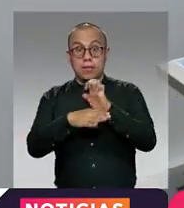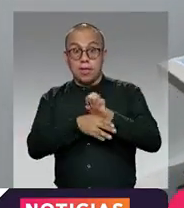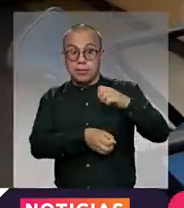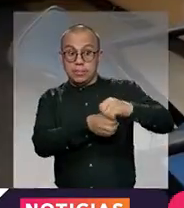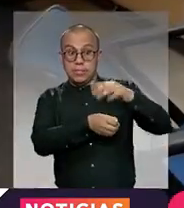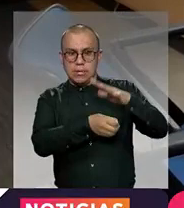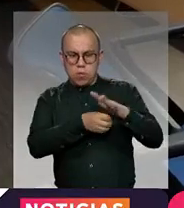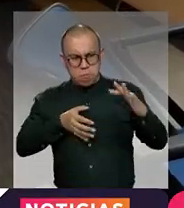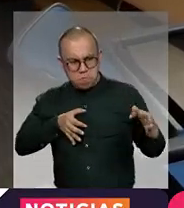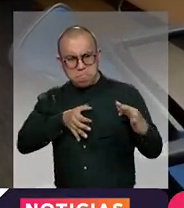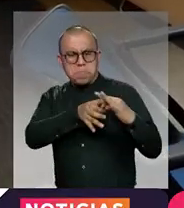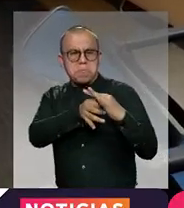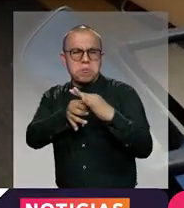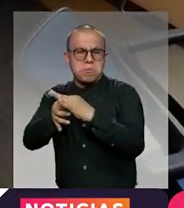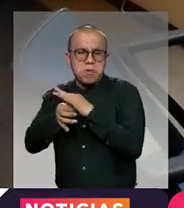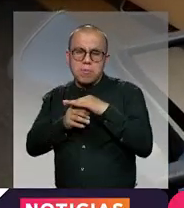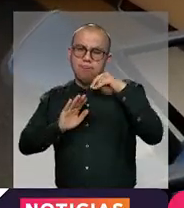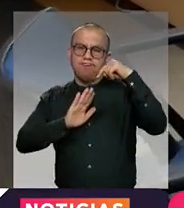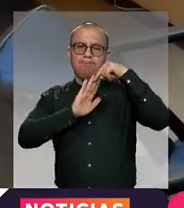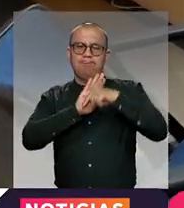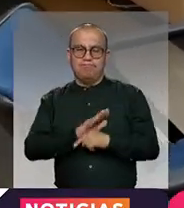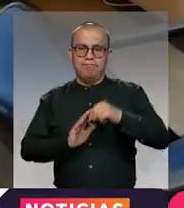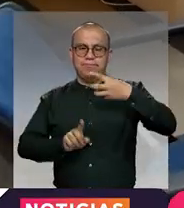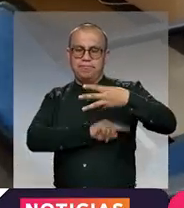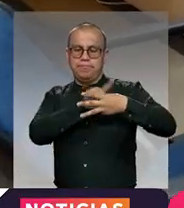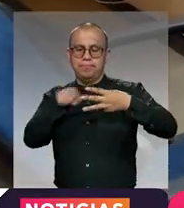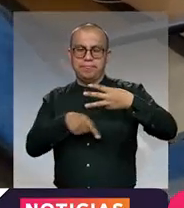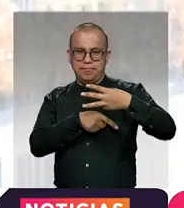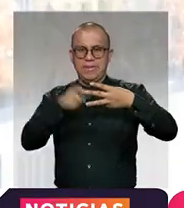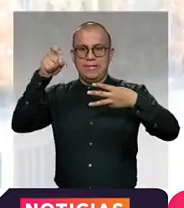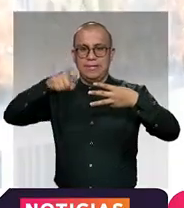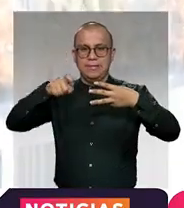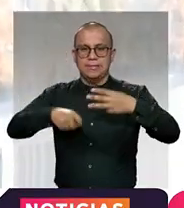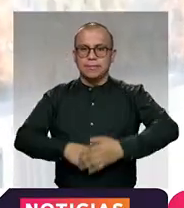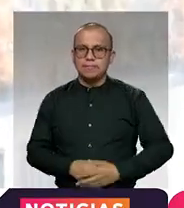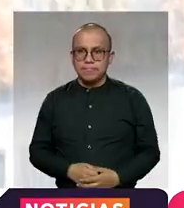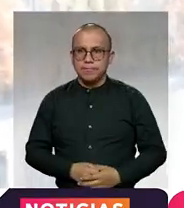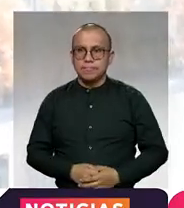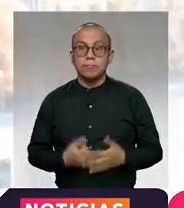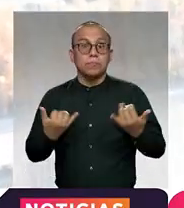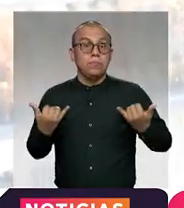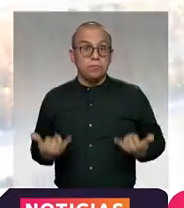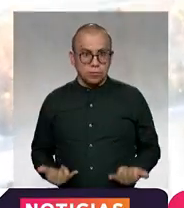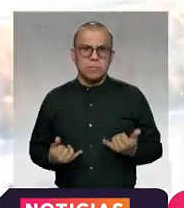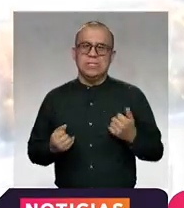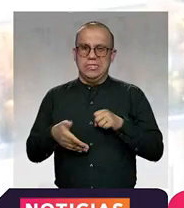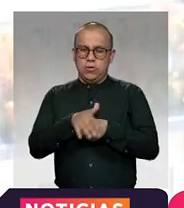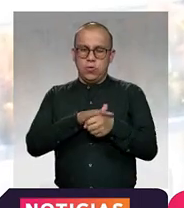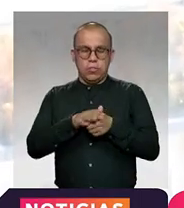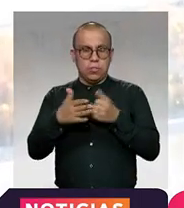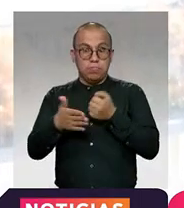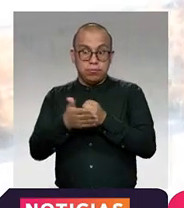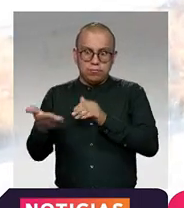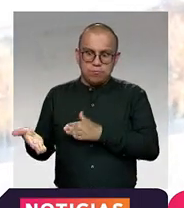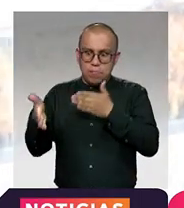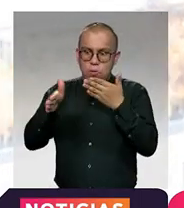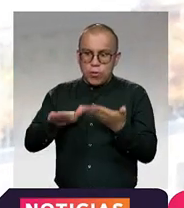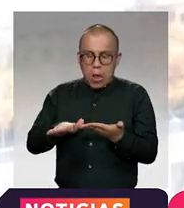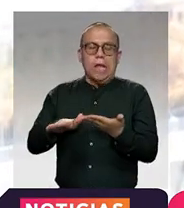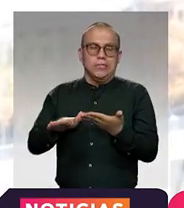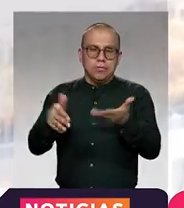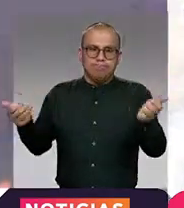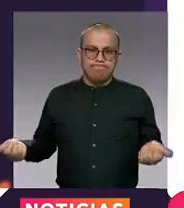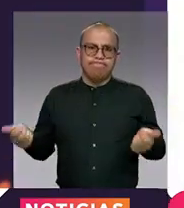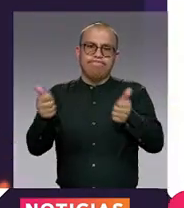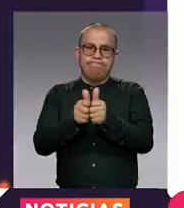distrito que los puedan atender a fondo en estas tres necesidades. En la medida que tengamos todavía víctimas fatales, necesitamos brindarle un